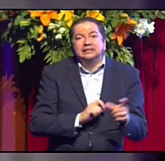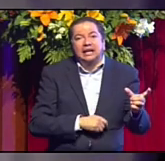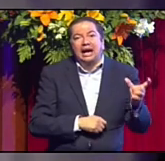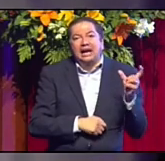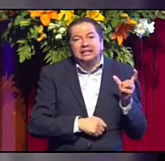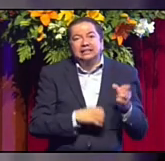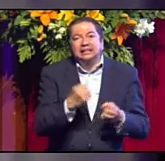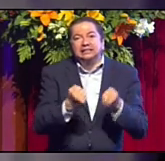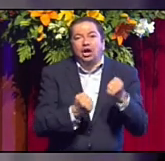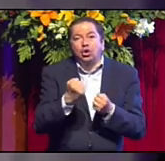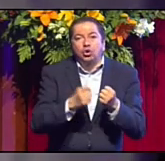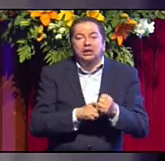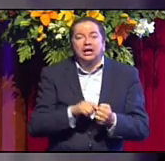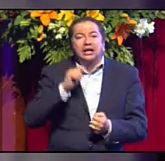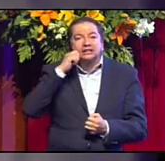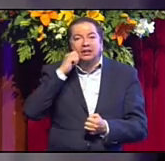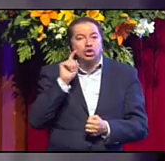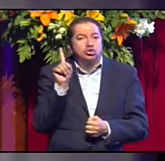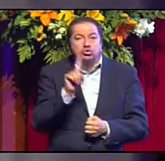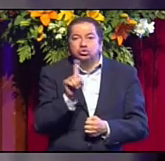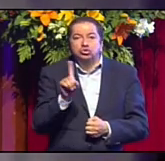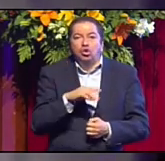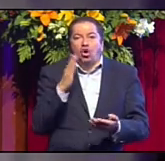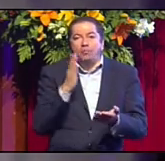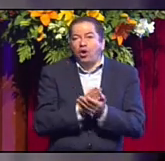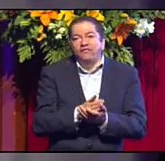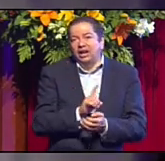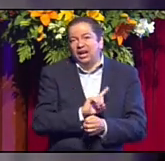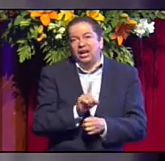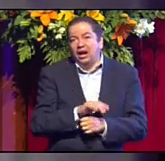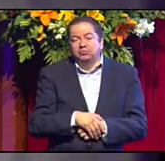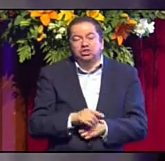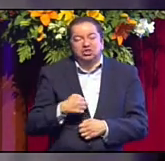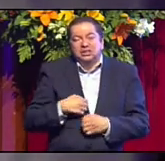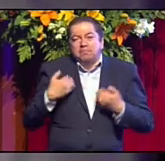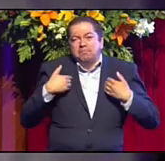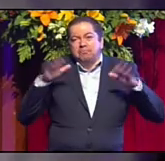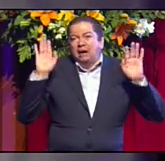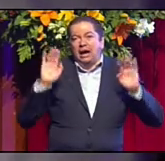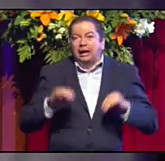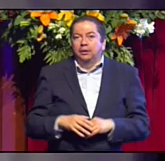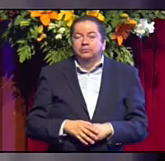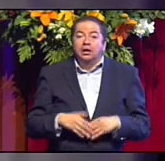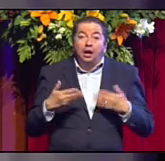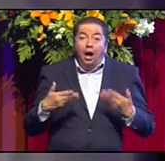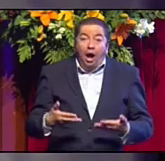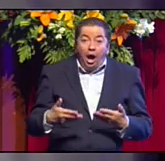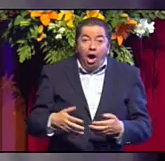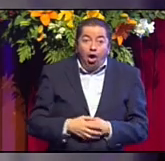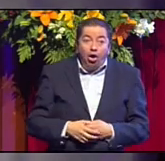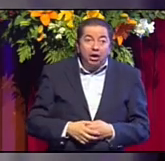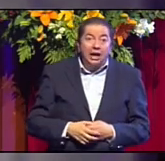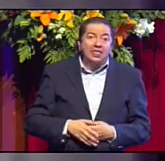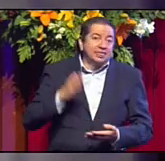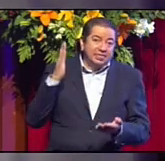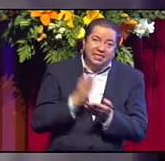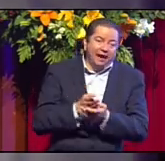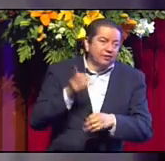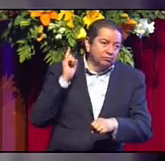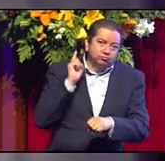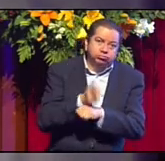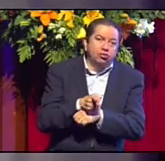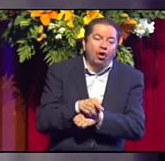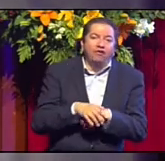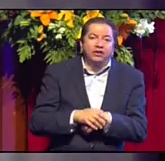eso significó que si no estoy obligado, ¿para qué la voy a sacar? Hoy día se acabó esa franquicia y todos tienen que sacar su licencia a